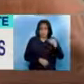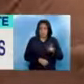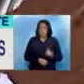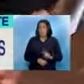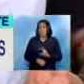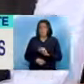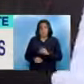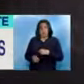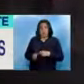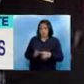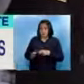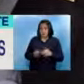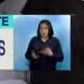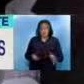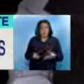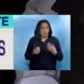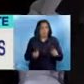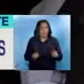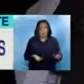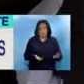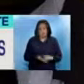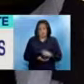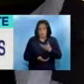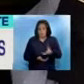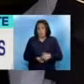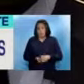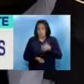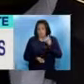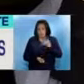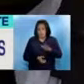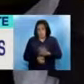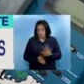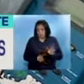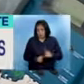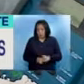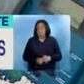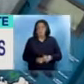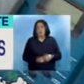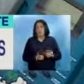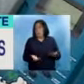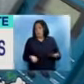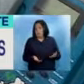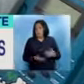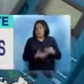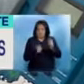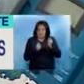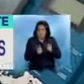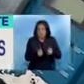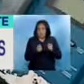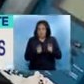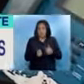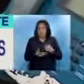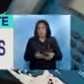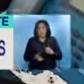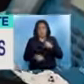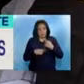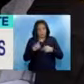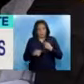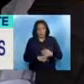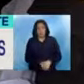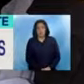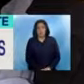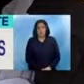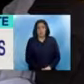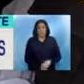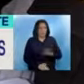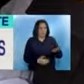No daba explicación de la procedencia de la línea telefónica a sus teléfonos públicos. Ante la insistencia, tuvo que revelarlo.